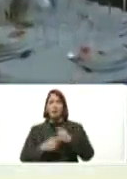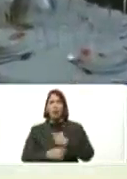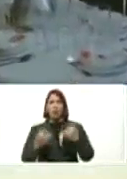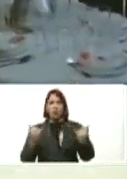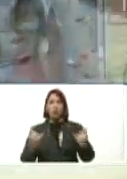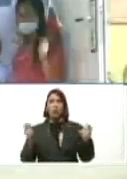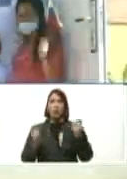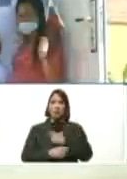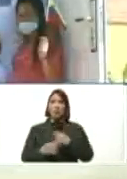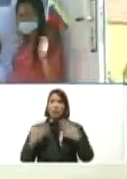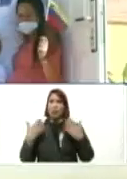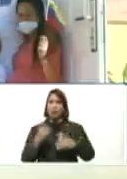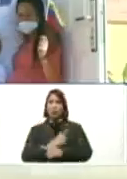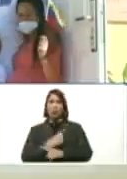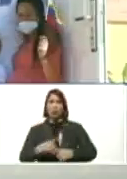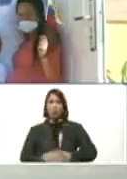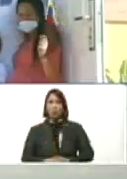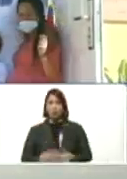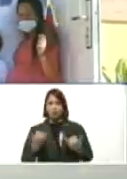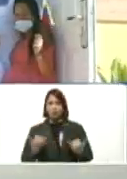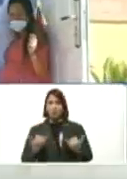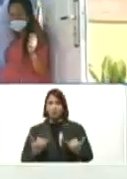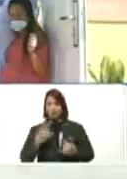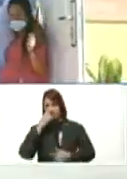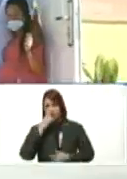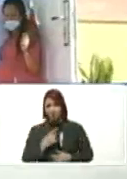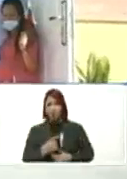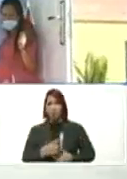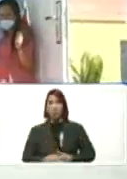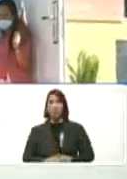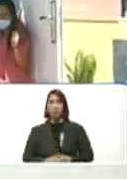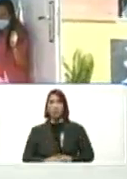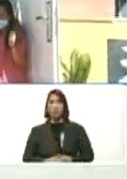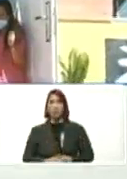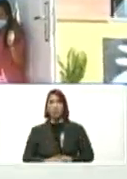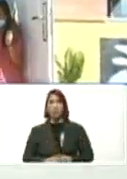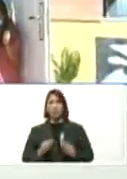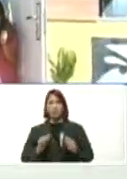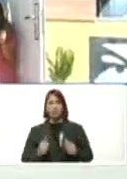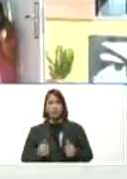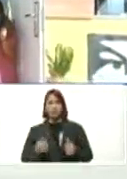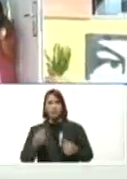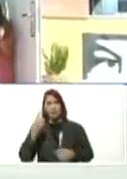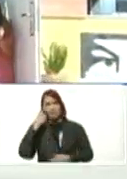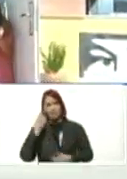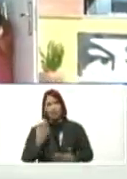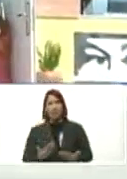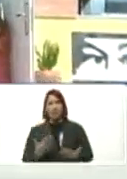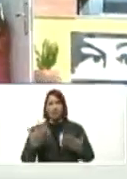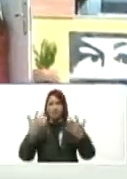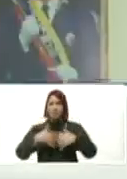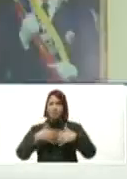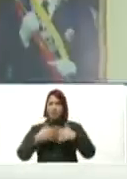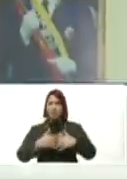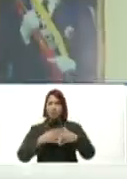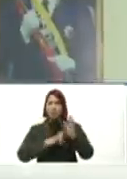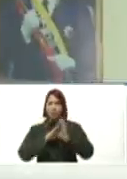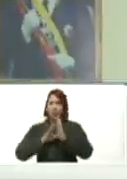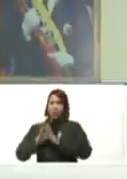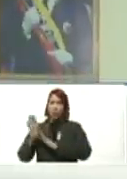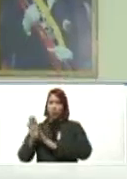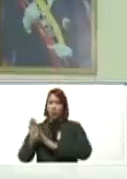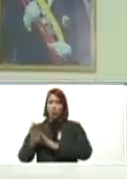cambian aceleradamente en esta época histórica. Y yo empecé, mira, los emprendimientos, empecé a hablar de los emprendimientos.